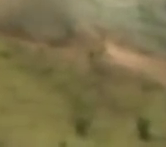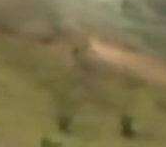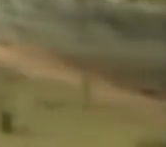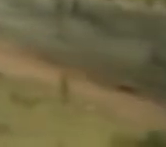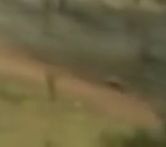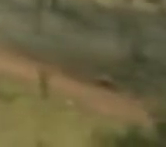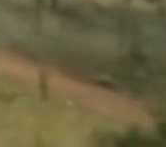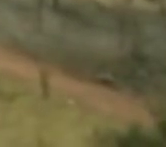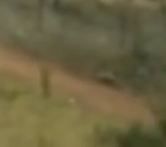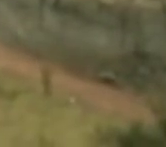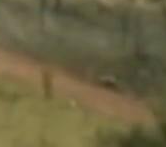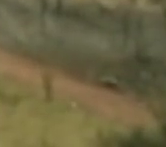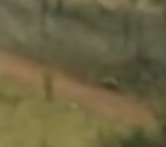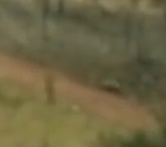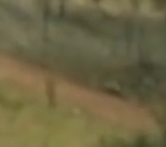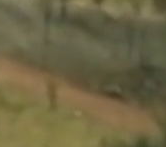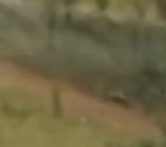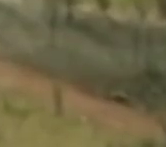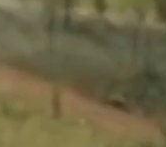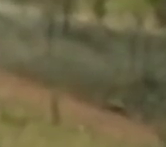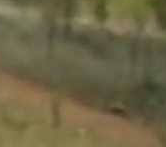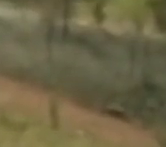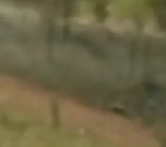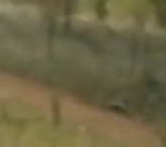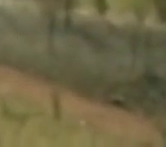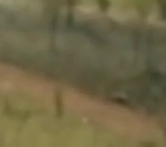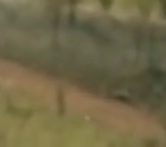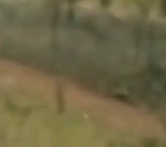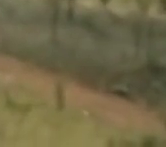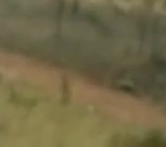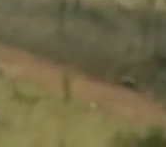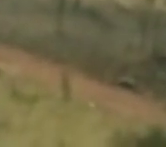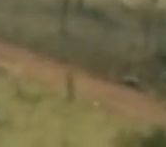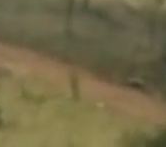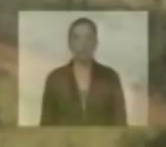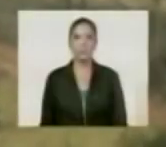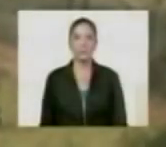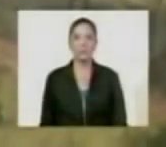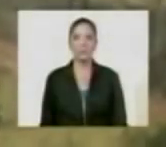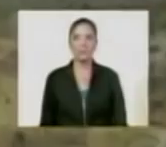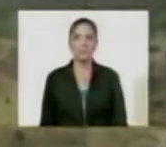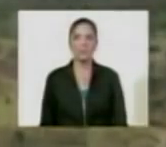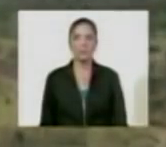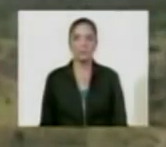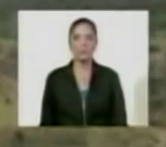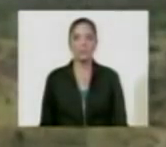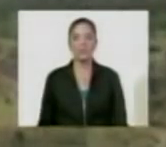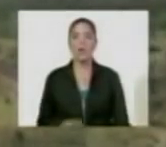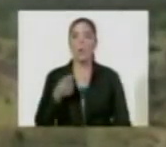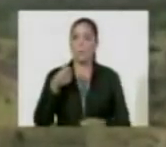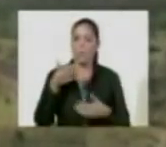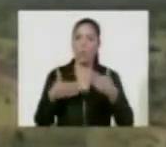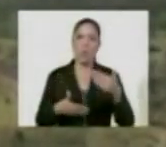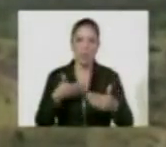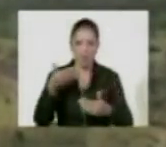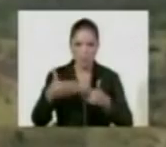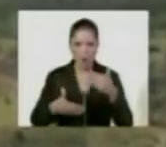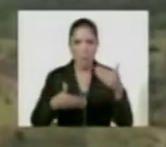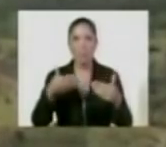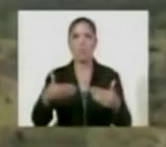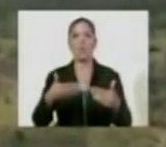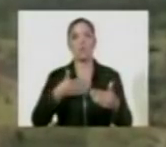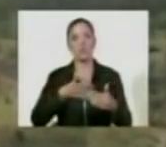una idea de mi comandante Chávez que la estamos perfeccionando. Poco a poco la hemos ido